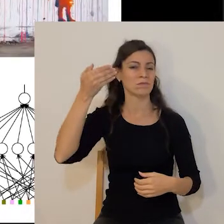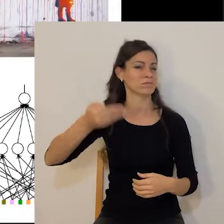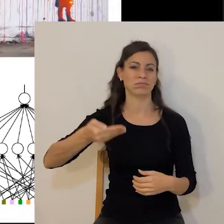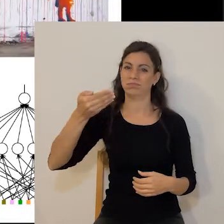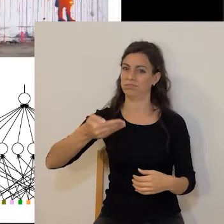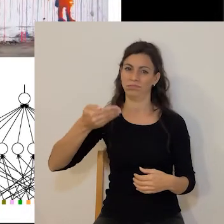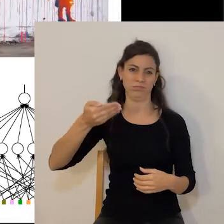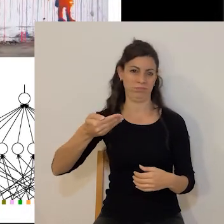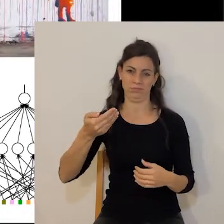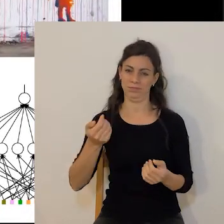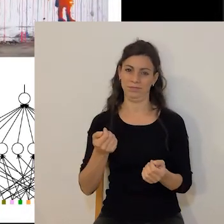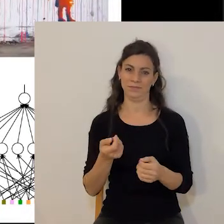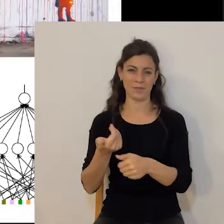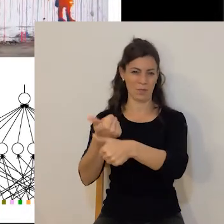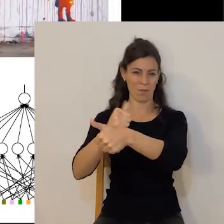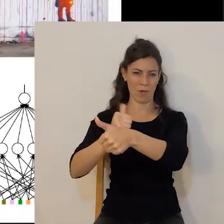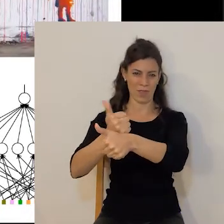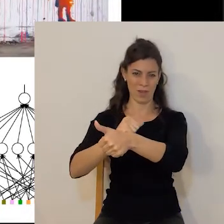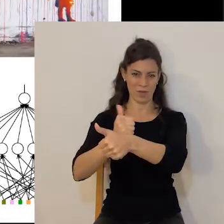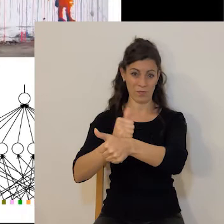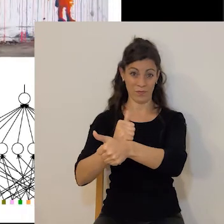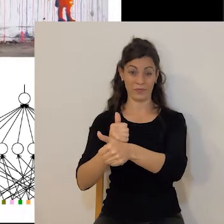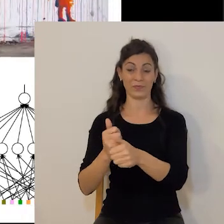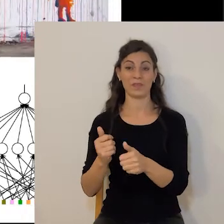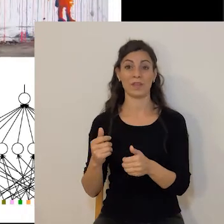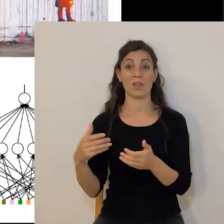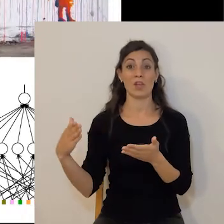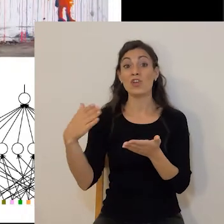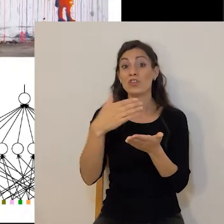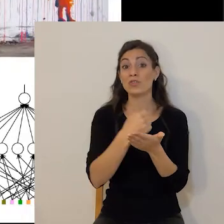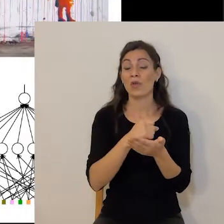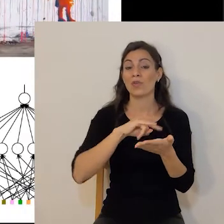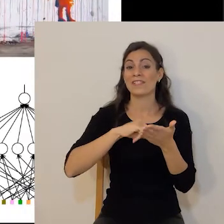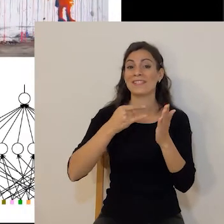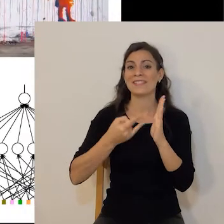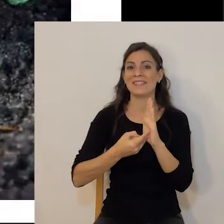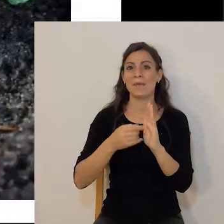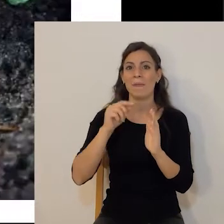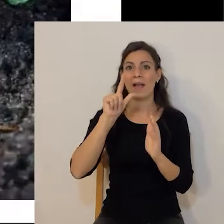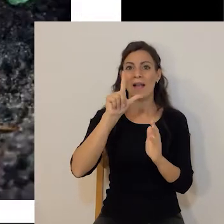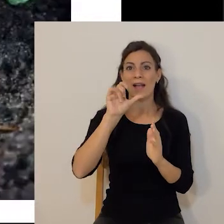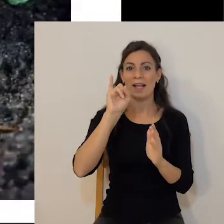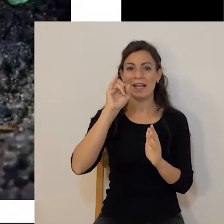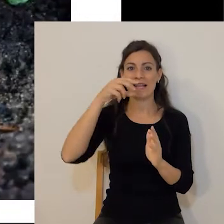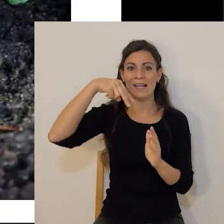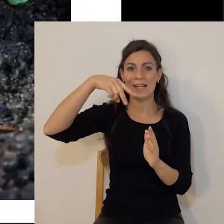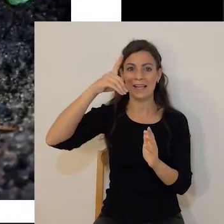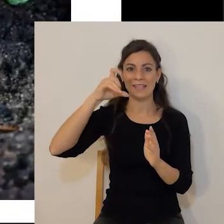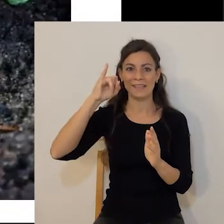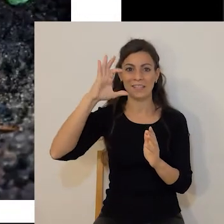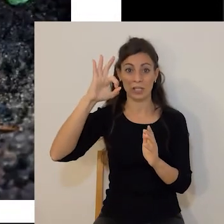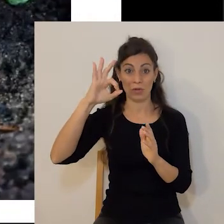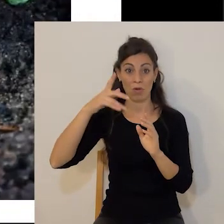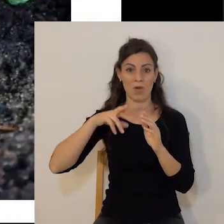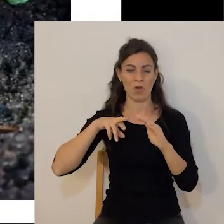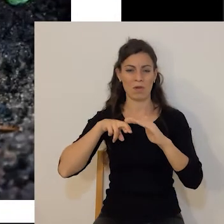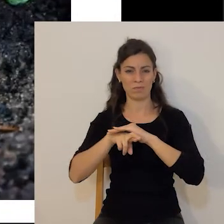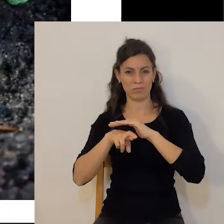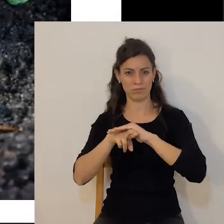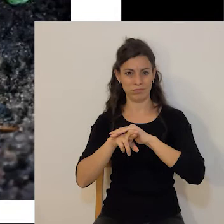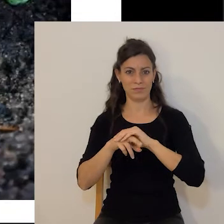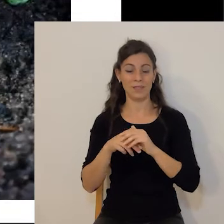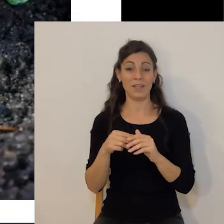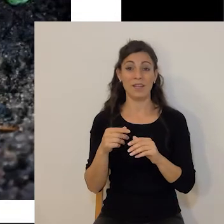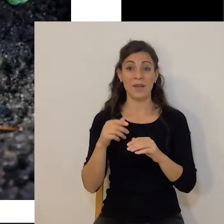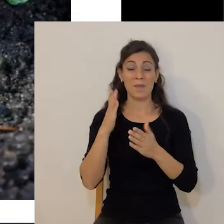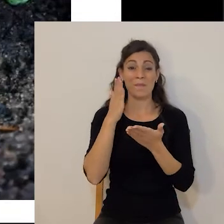¿no? Y todo viene regulado por el sistema límbico. Entonces, pasando ya a la parte